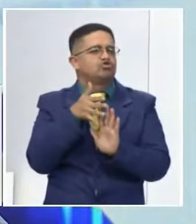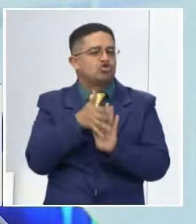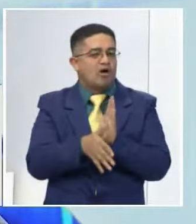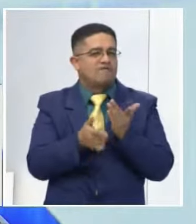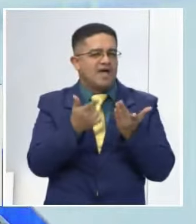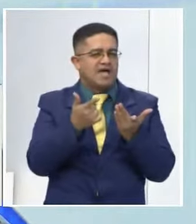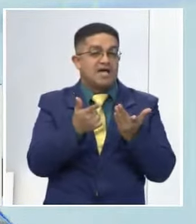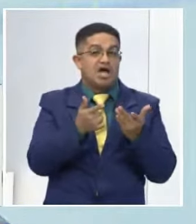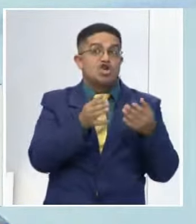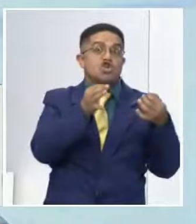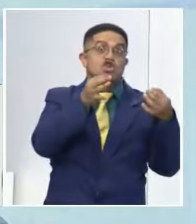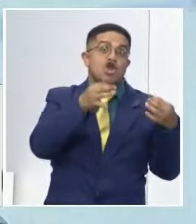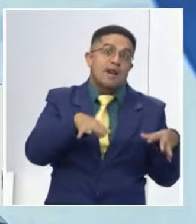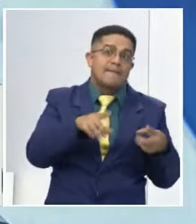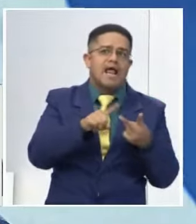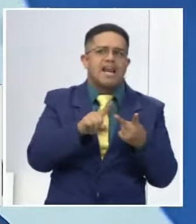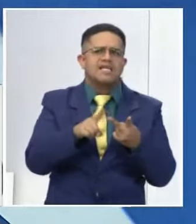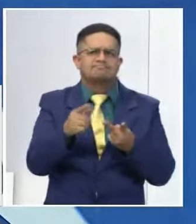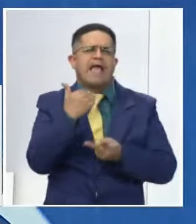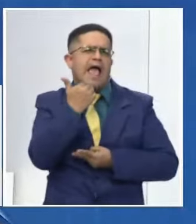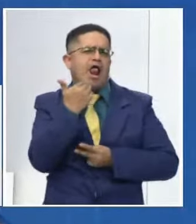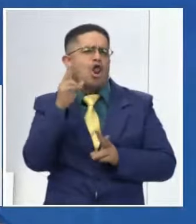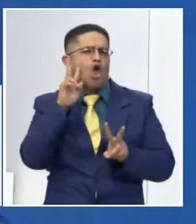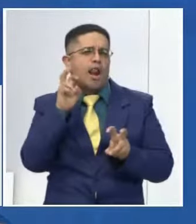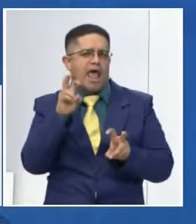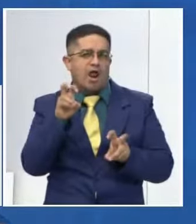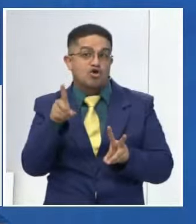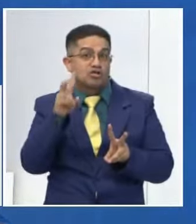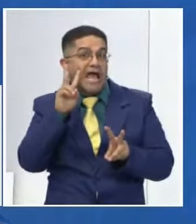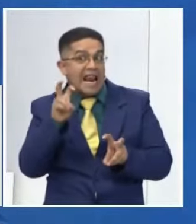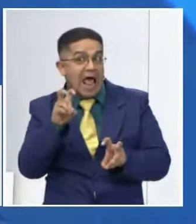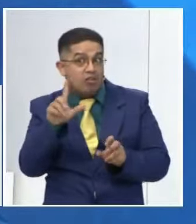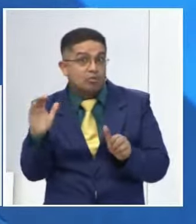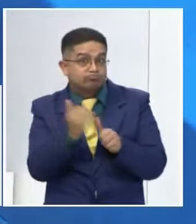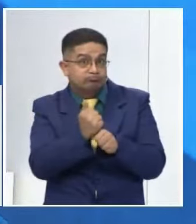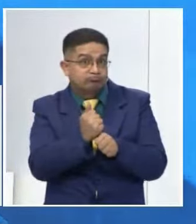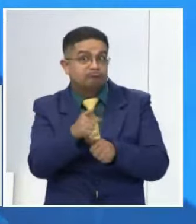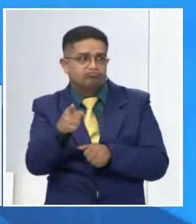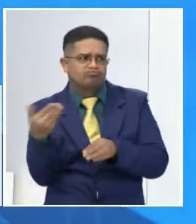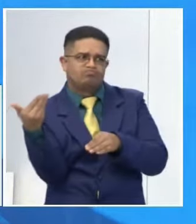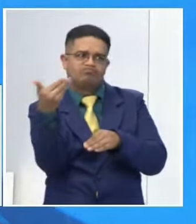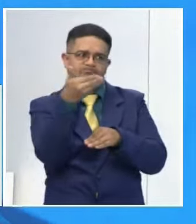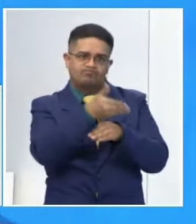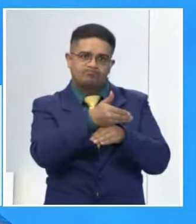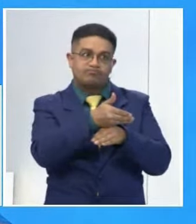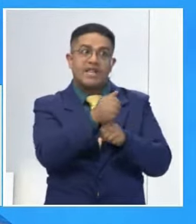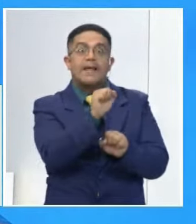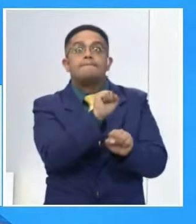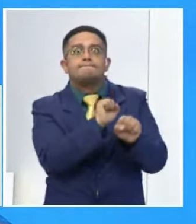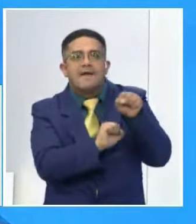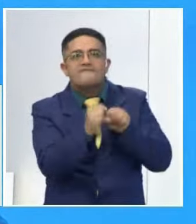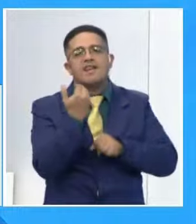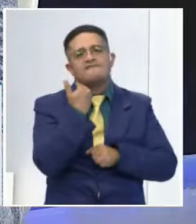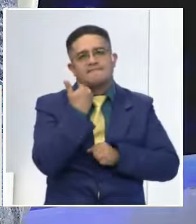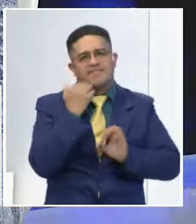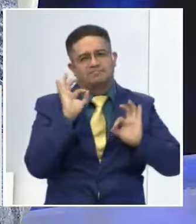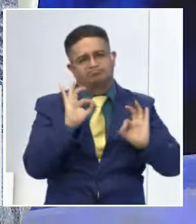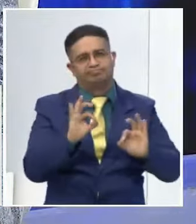en su cuerpo y lo que no es normal, para que acudan al especialista a tiempo y poder obviamente prevenir o tratar la patología de manera